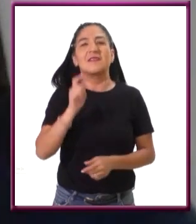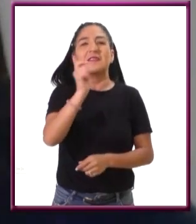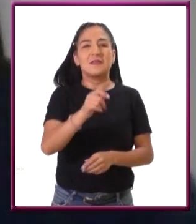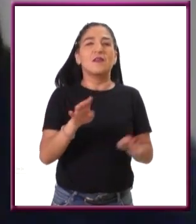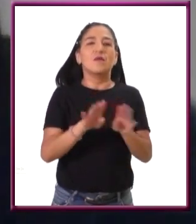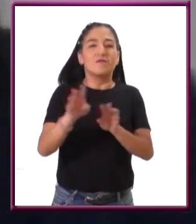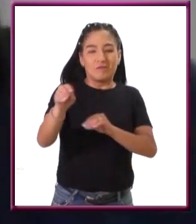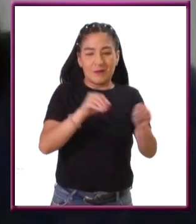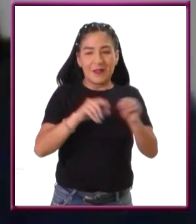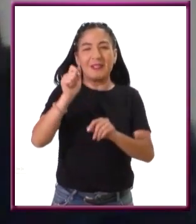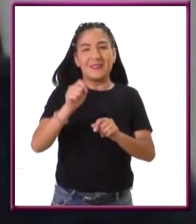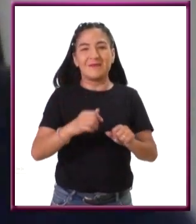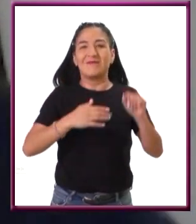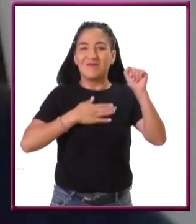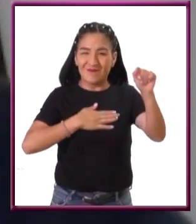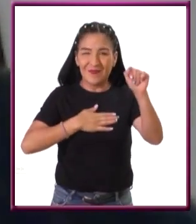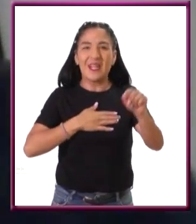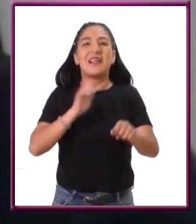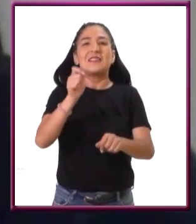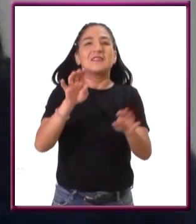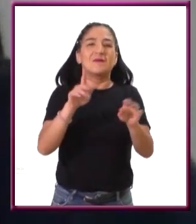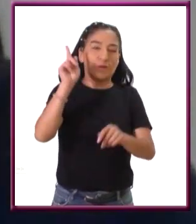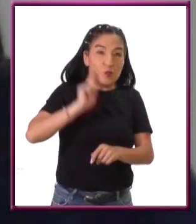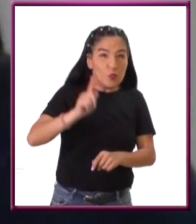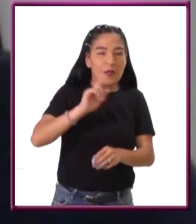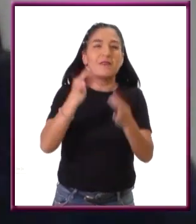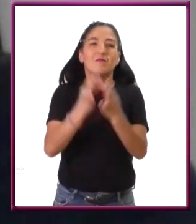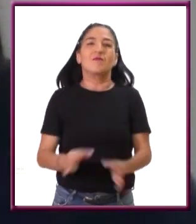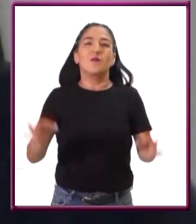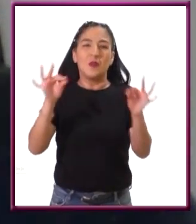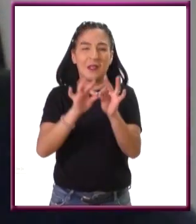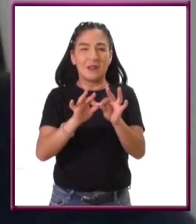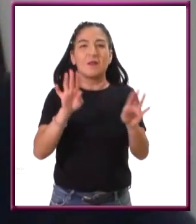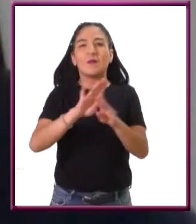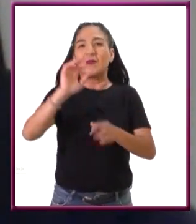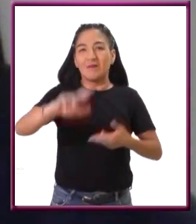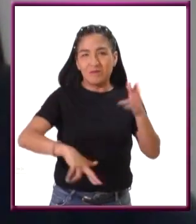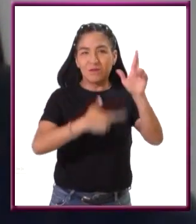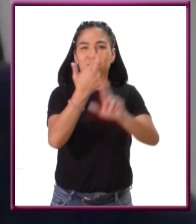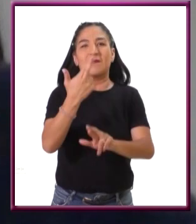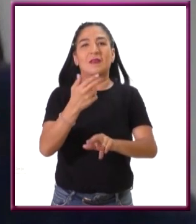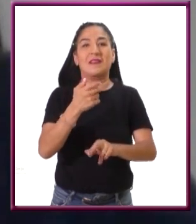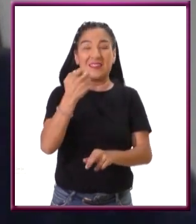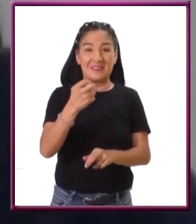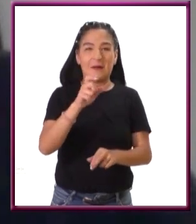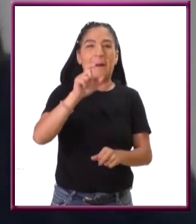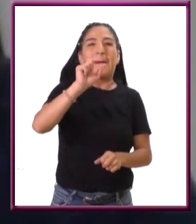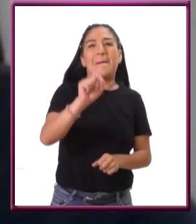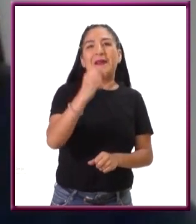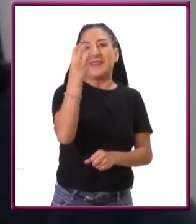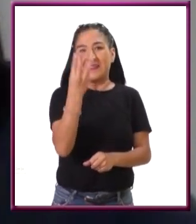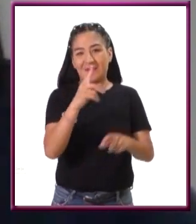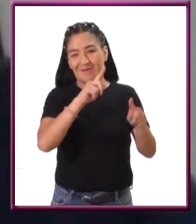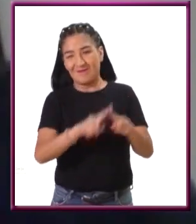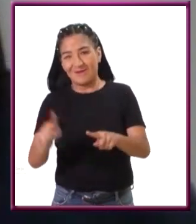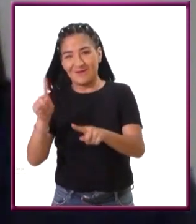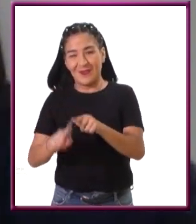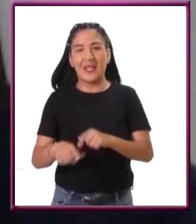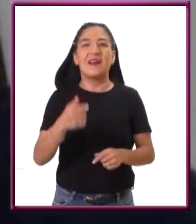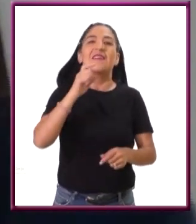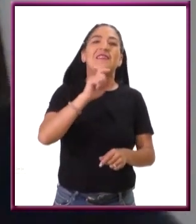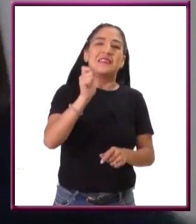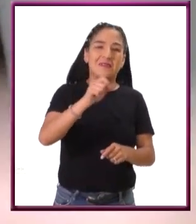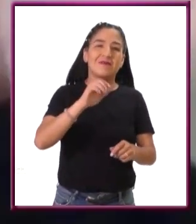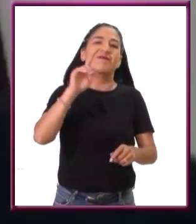bueno, el movimiento feminista ha tenido un papel sumamente importante. El problema es que el movimiento feminista tiene 23 vertientes, ¿no?